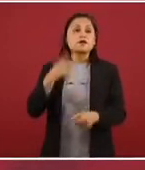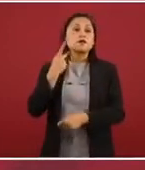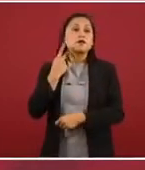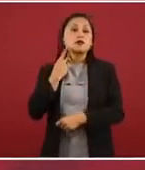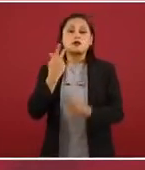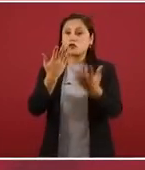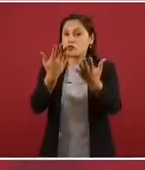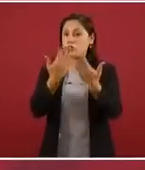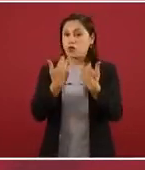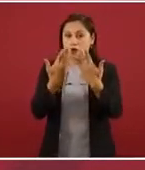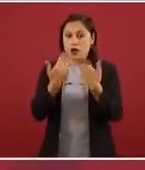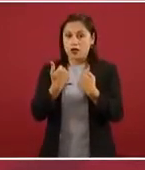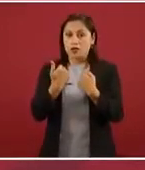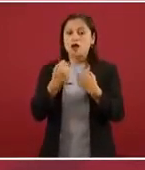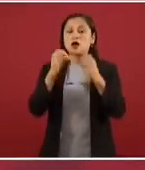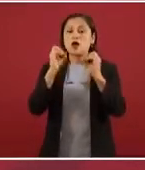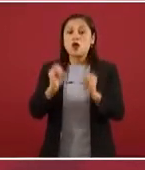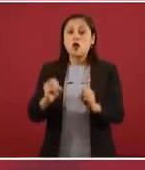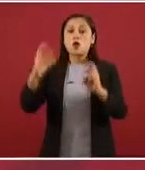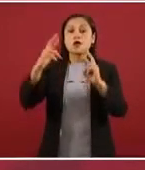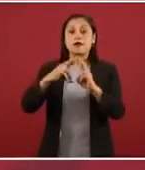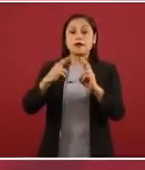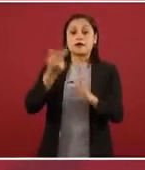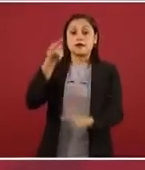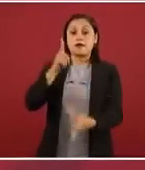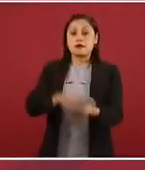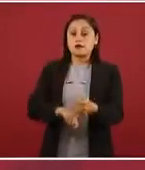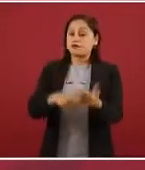Entonces, el que